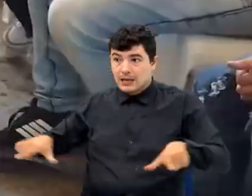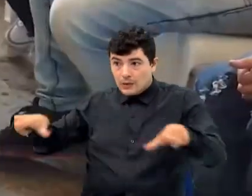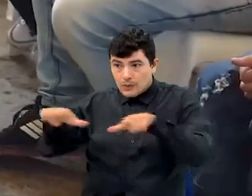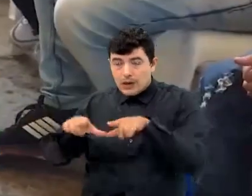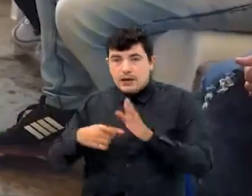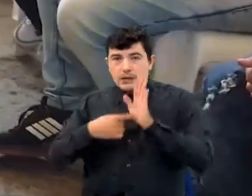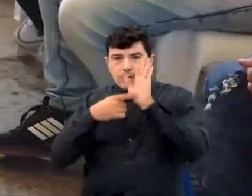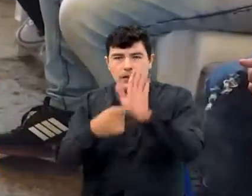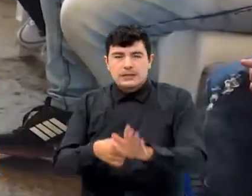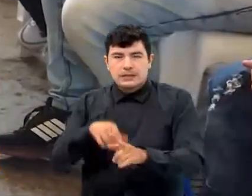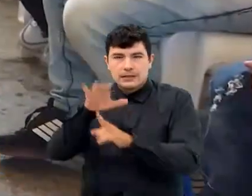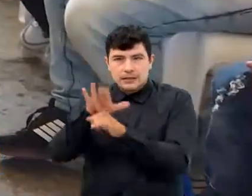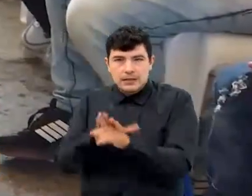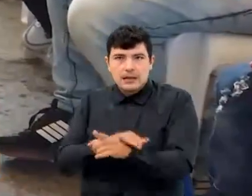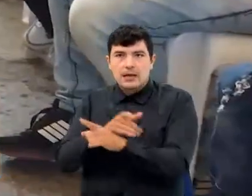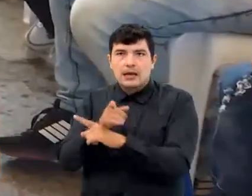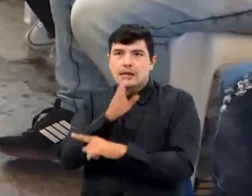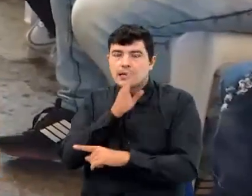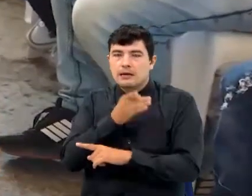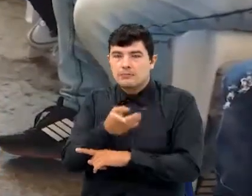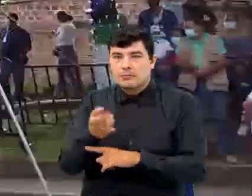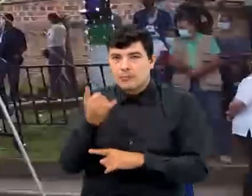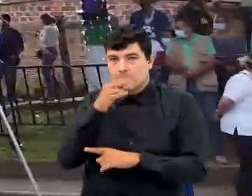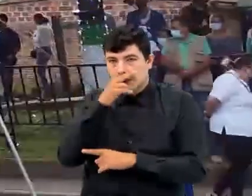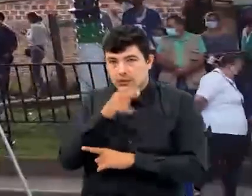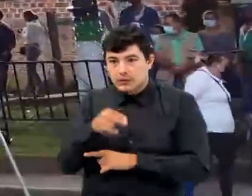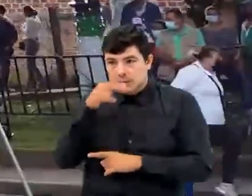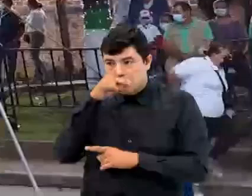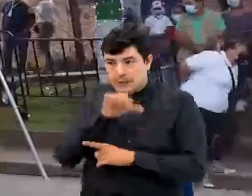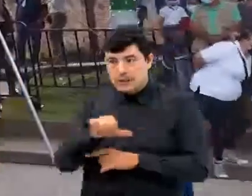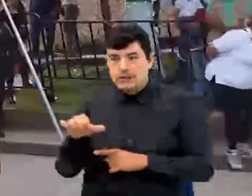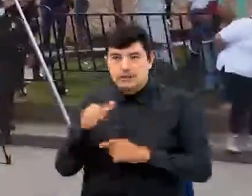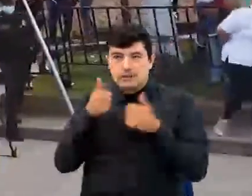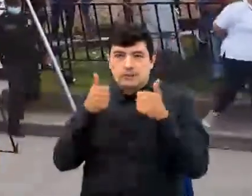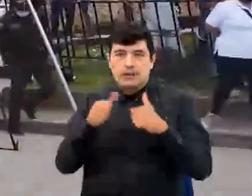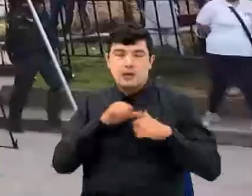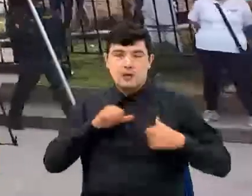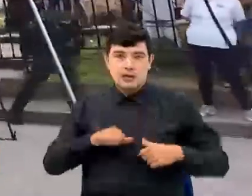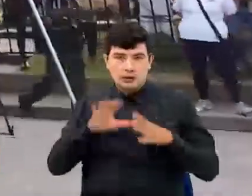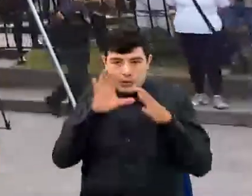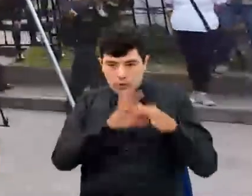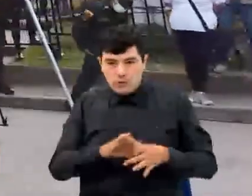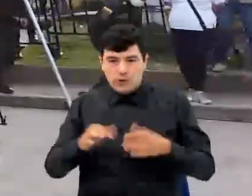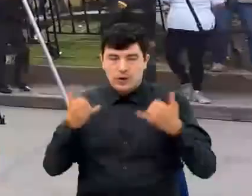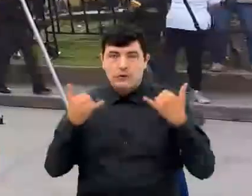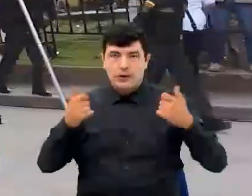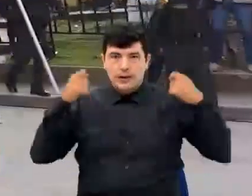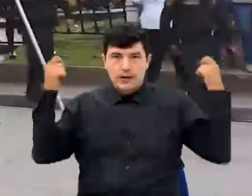de cariño para estos menores por parte de los buenos corazones que se unan a esta campaña.